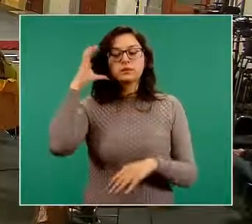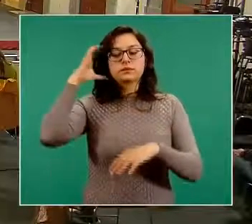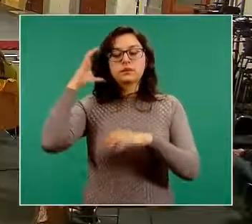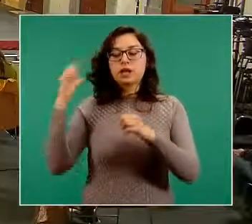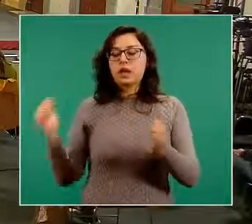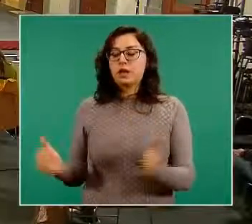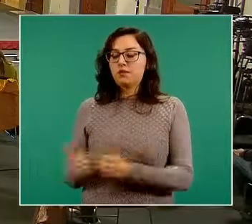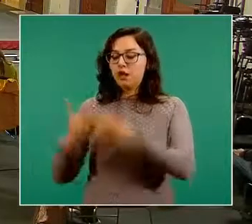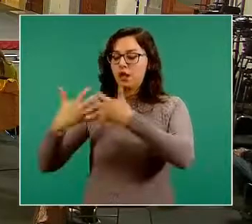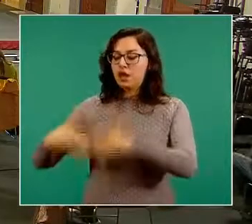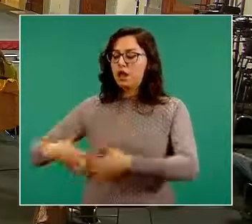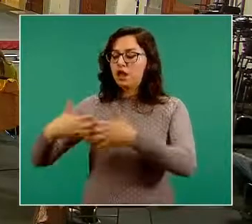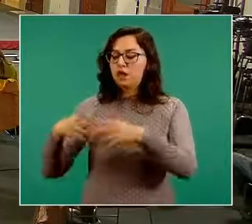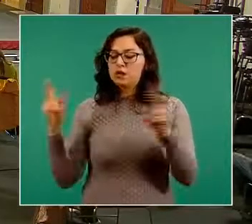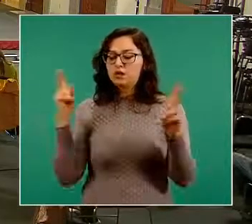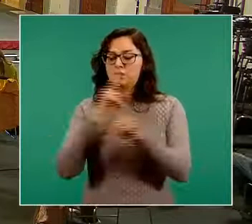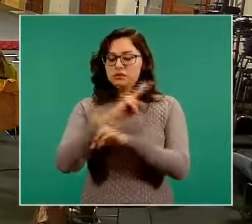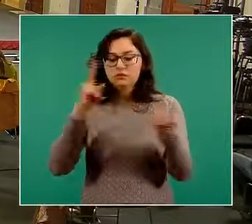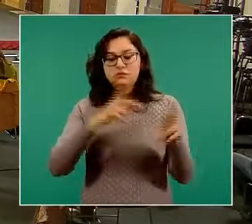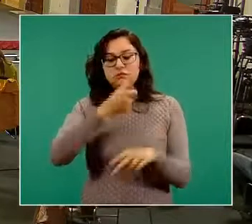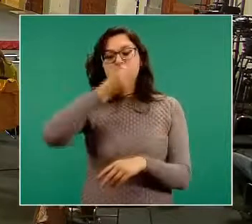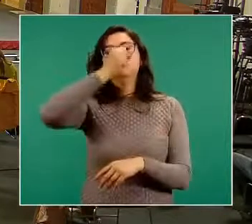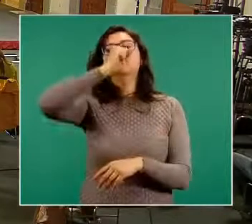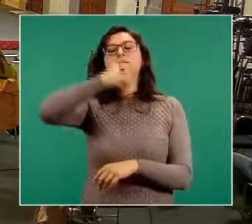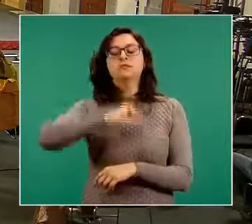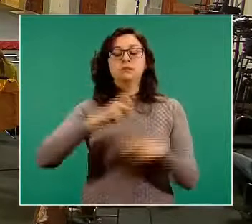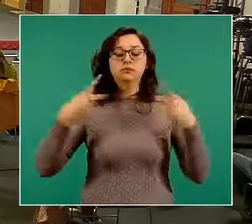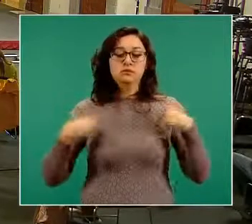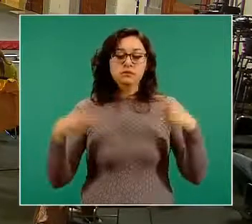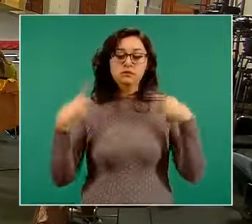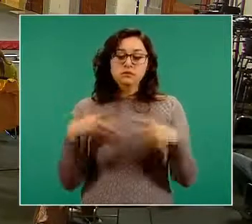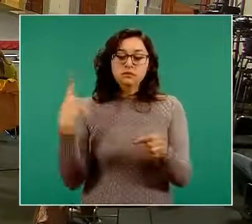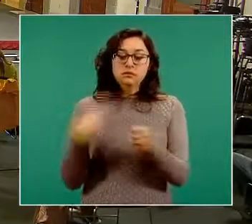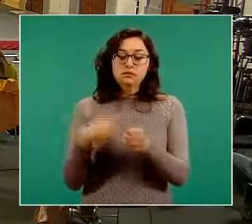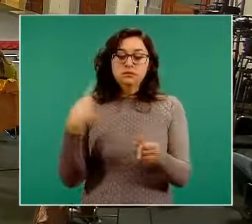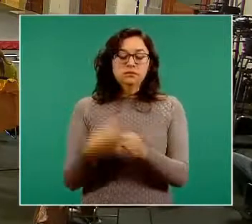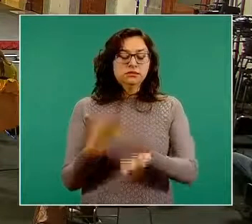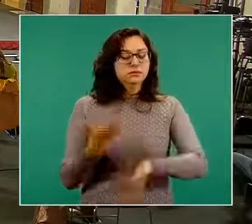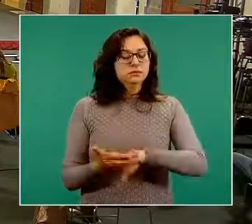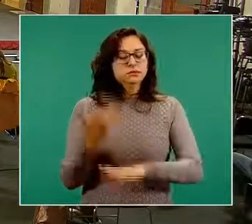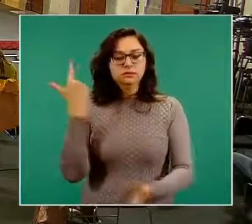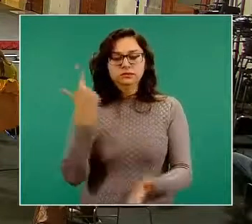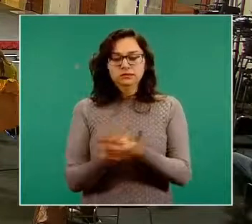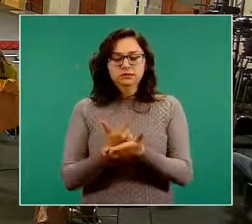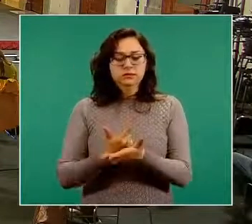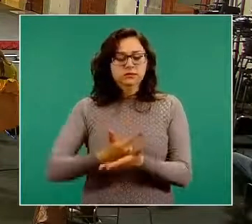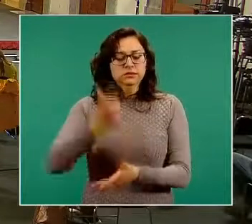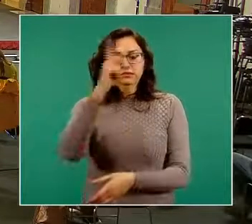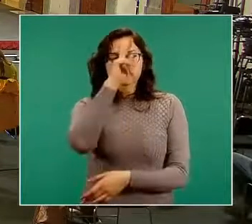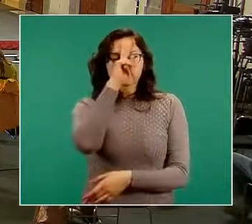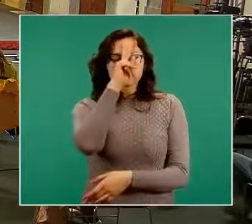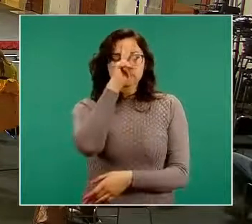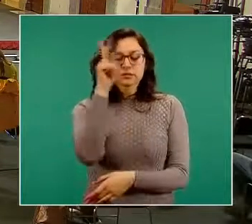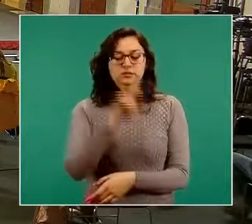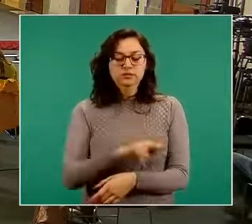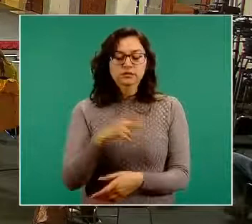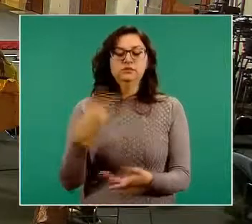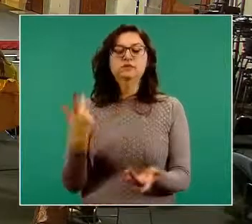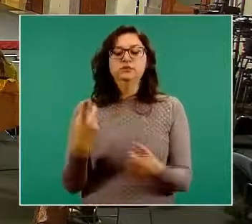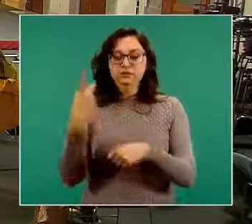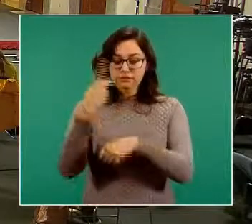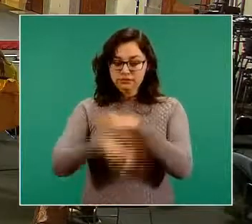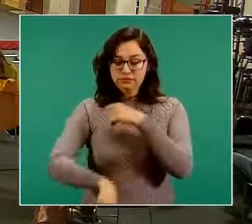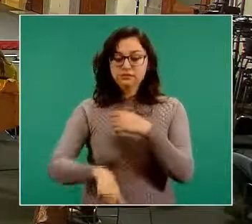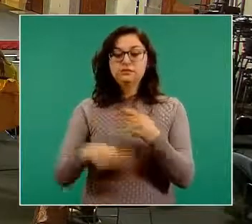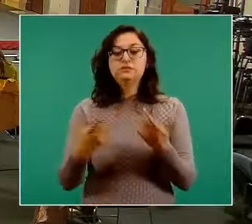ventilador. Sabemos que estas camas son destinadas para los pacientes críticos, los pacientes que presentan las mayores complicaciones, sobre todo aquellas que